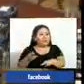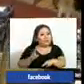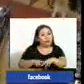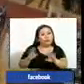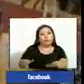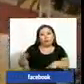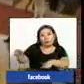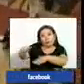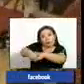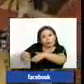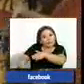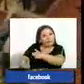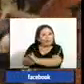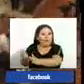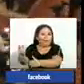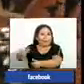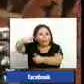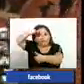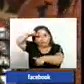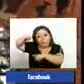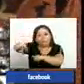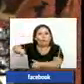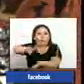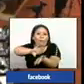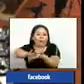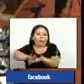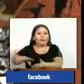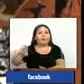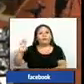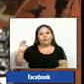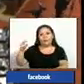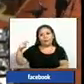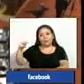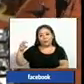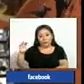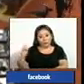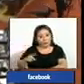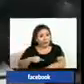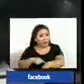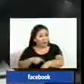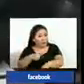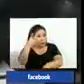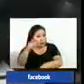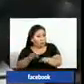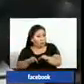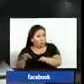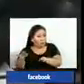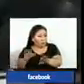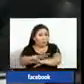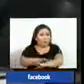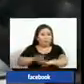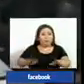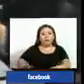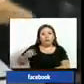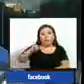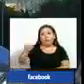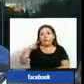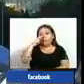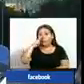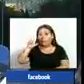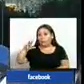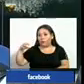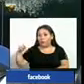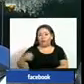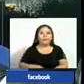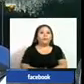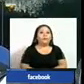Asamblea Legislativa no aprueba el pago de la compensación. La última prórroga venció el pasado 30 de junio.